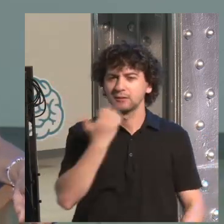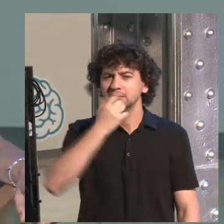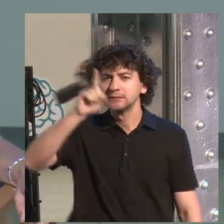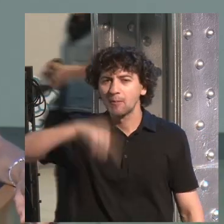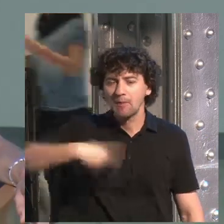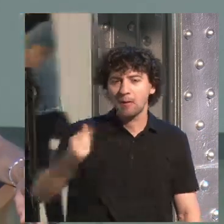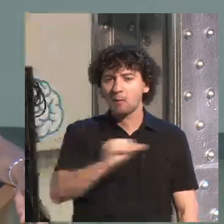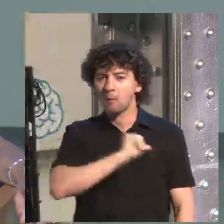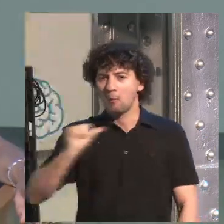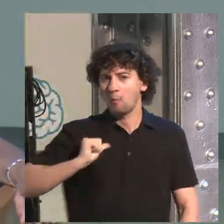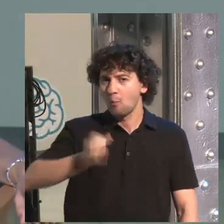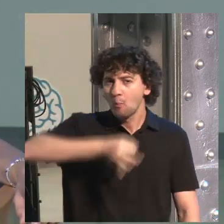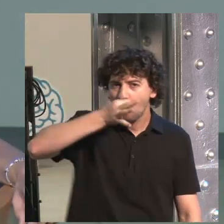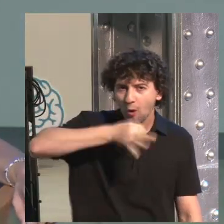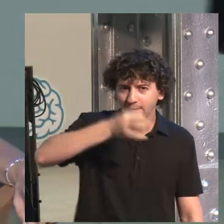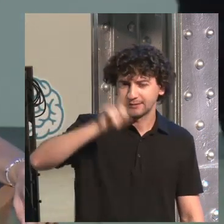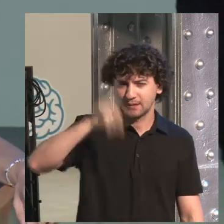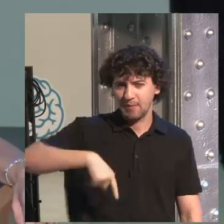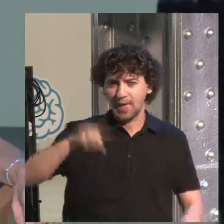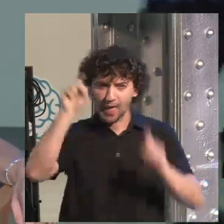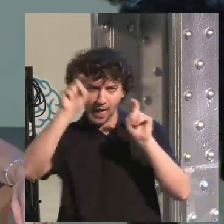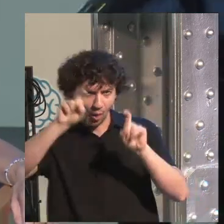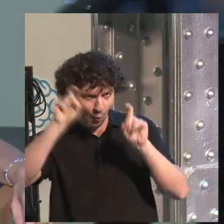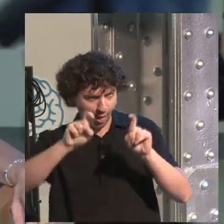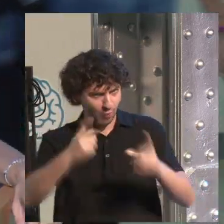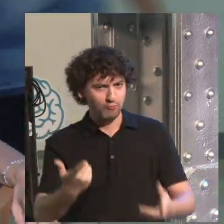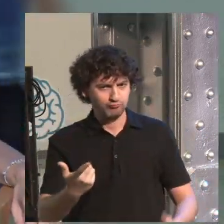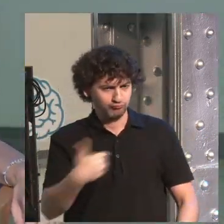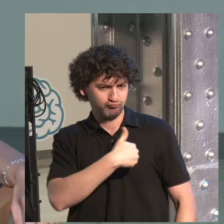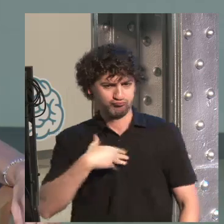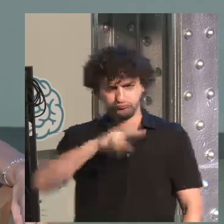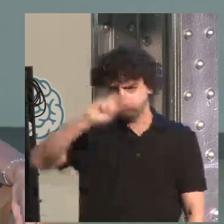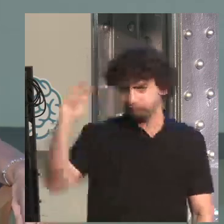y tenemos a un educador y a